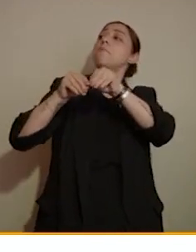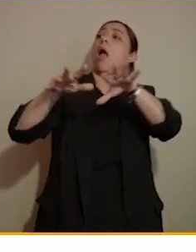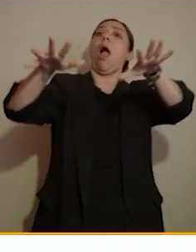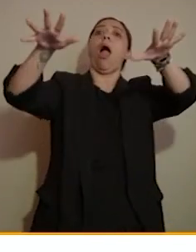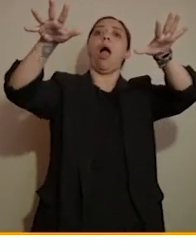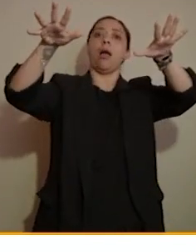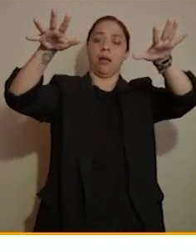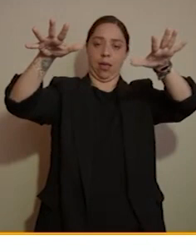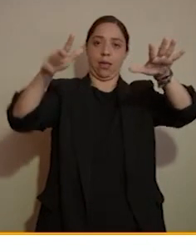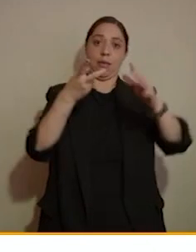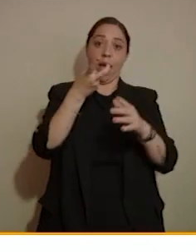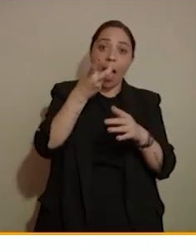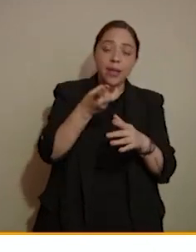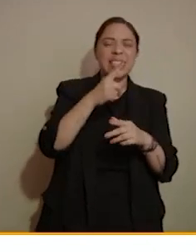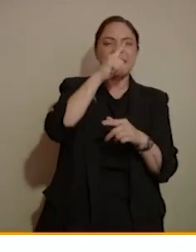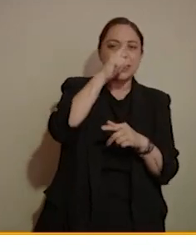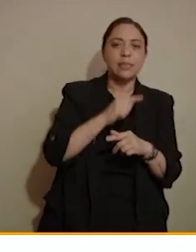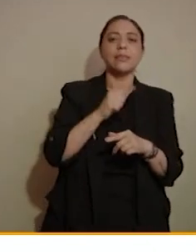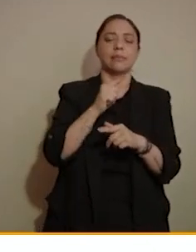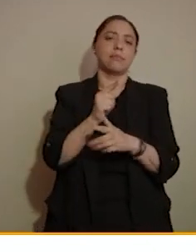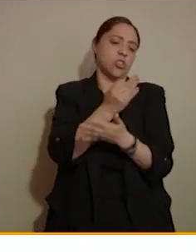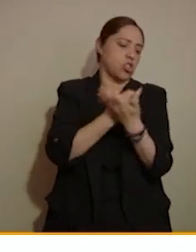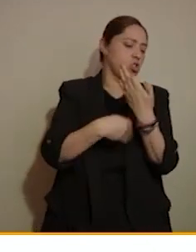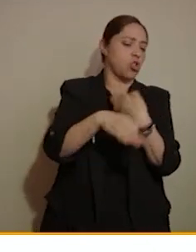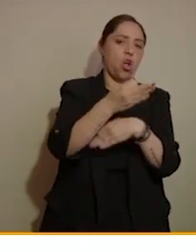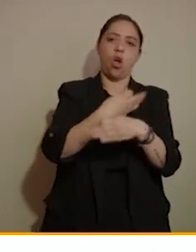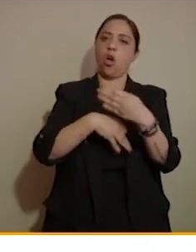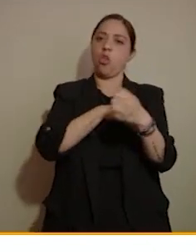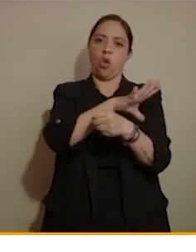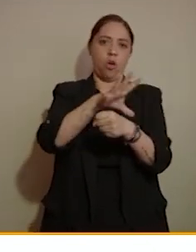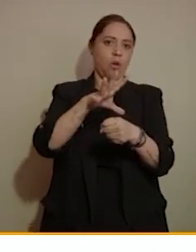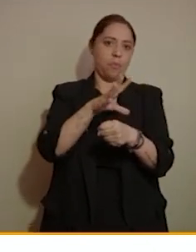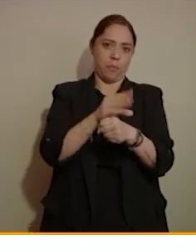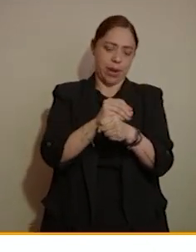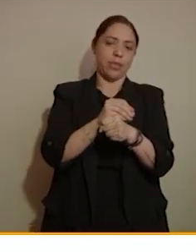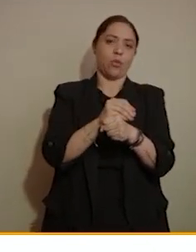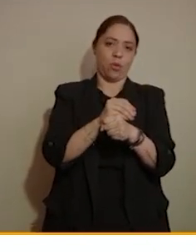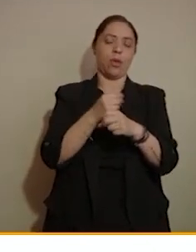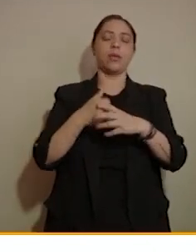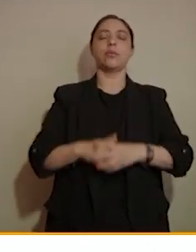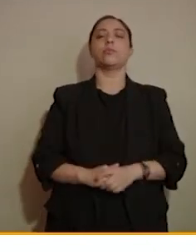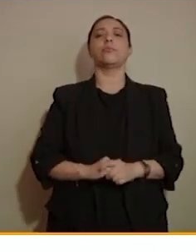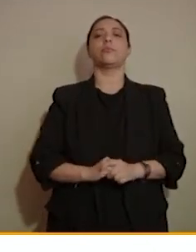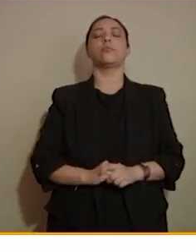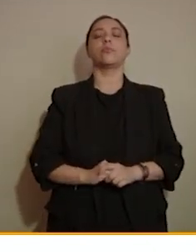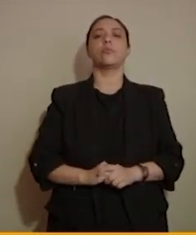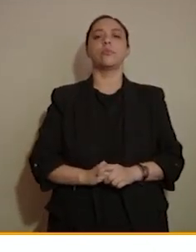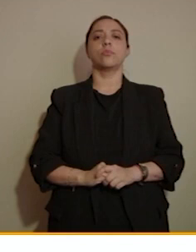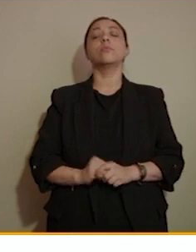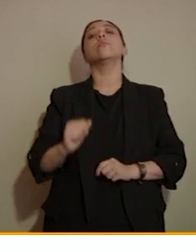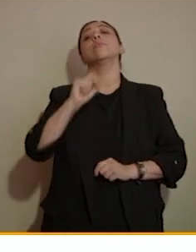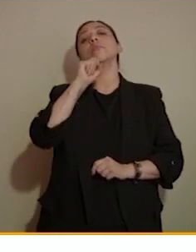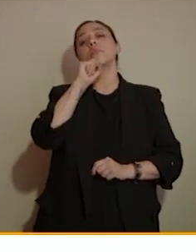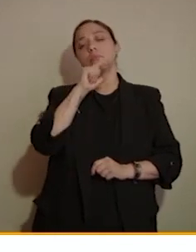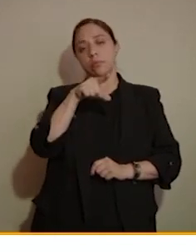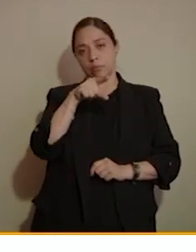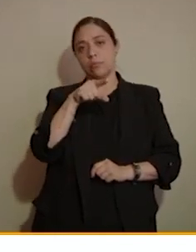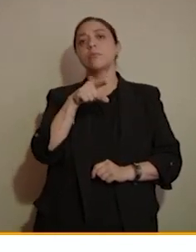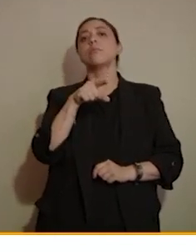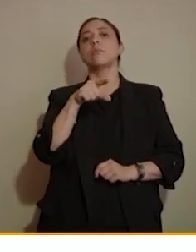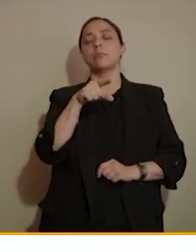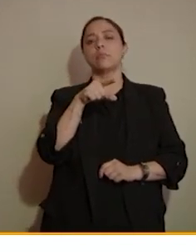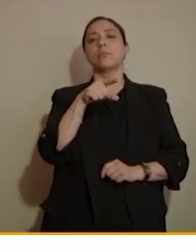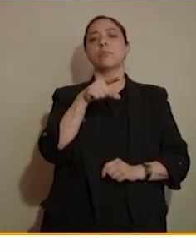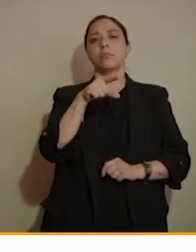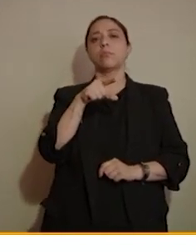de valor que queda afectada, ¿no? También hemos visto que ciertos sectores sí son cada vez